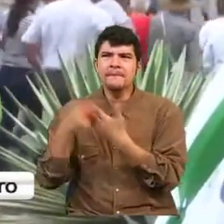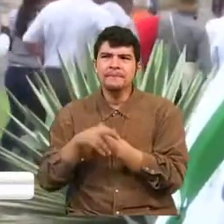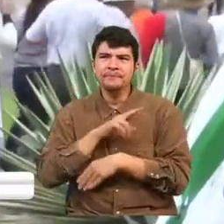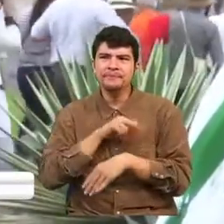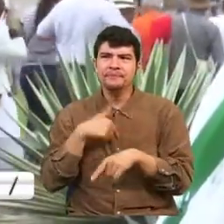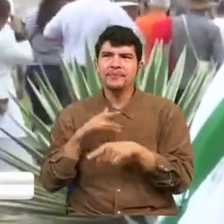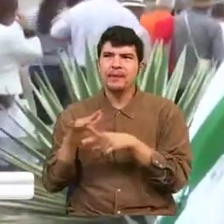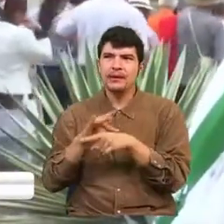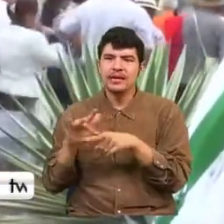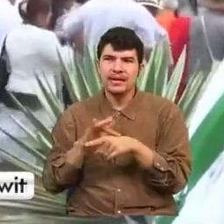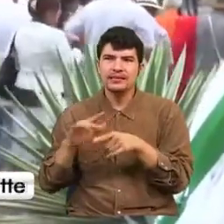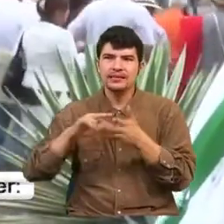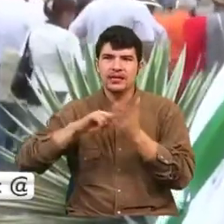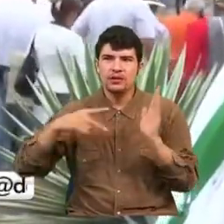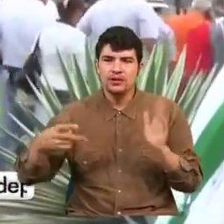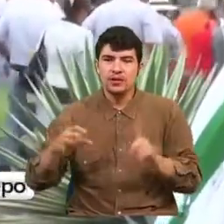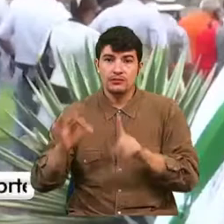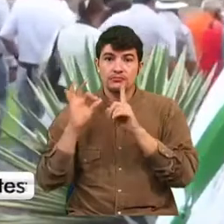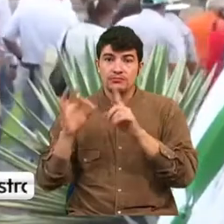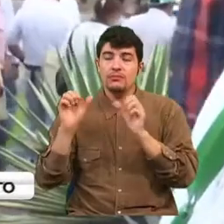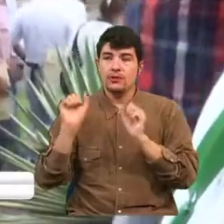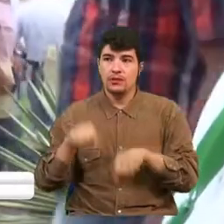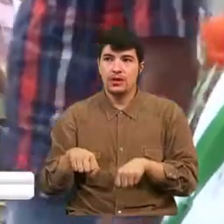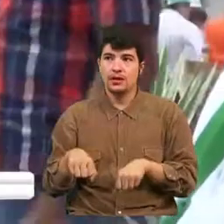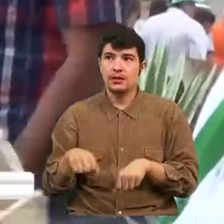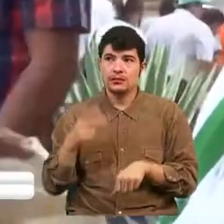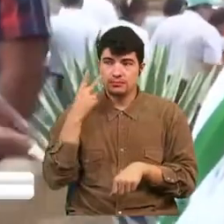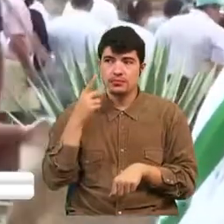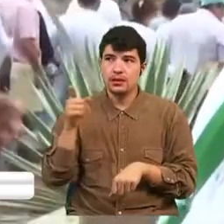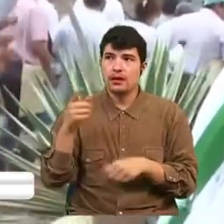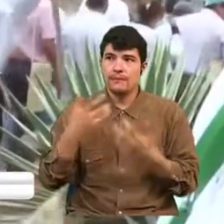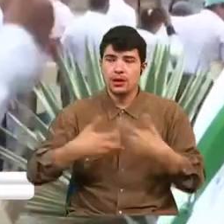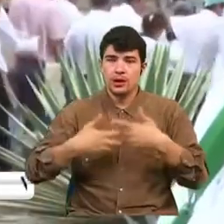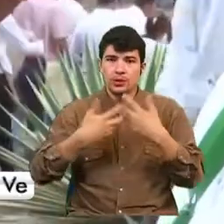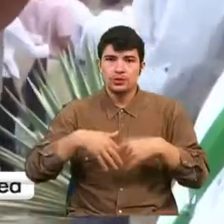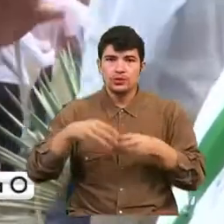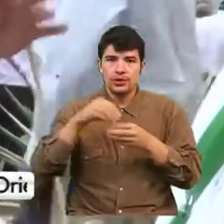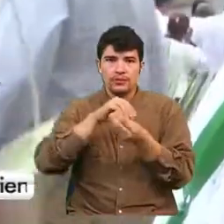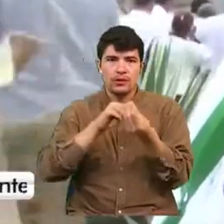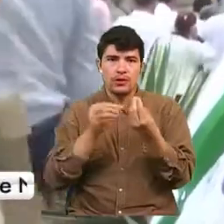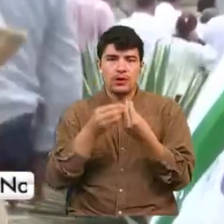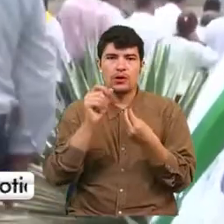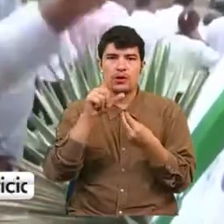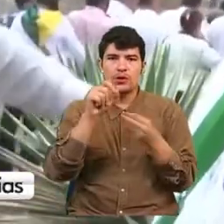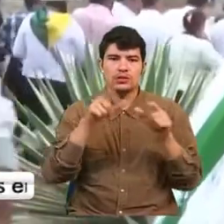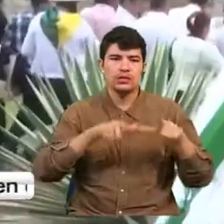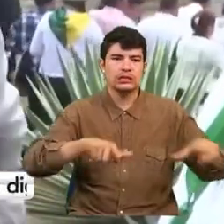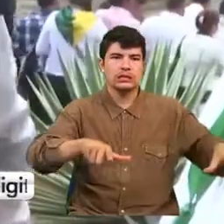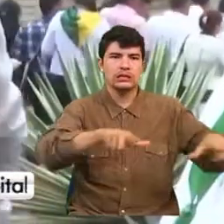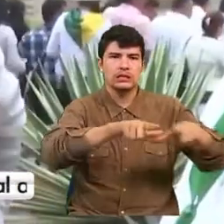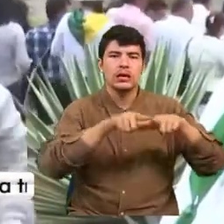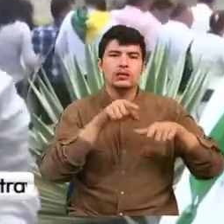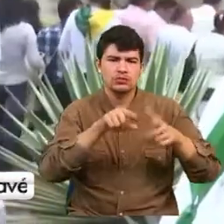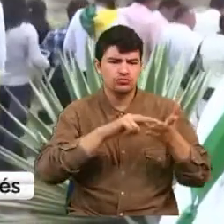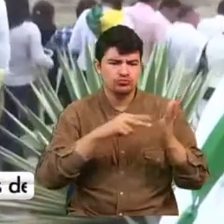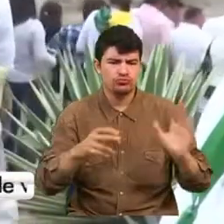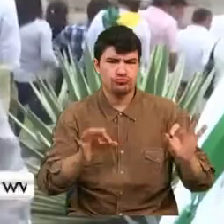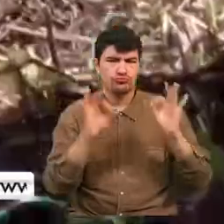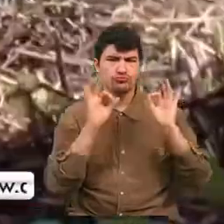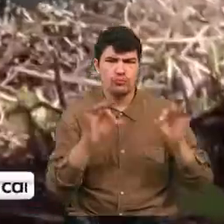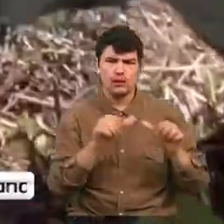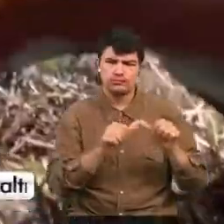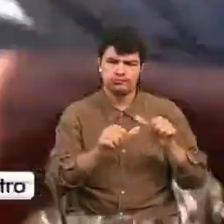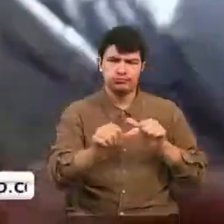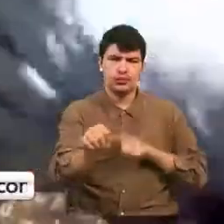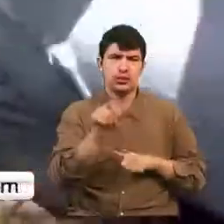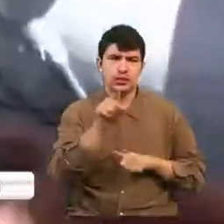implantar tecnología de punta para nuestros productores de mora en el establecimiento de 11.7 hectáreas tecnificadas y